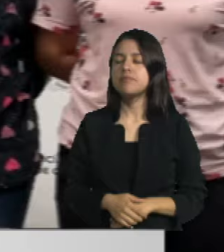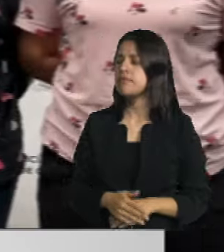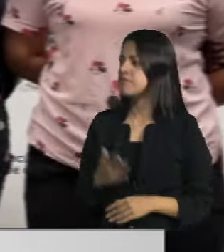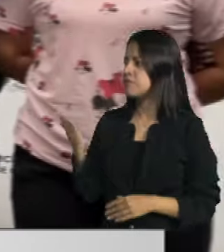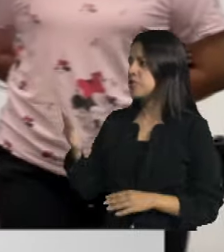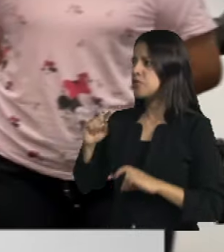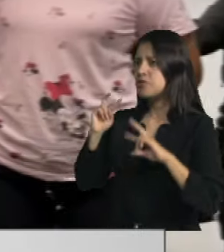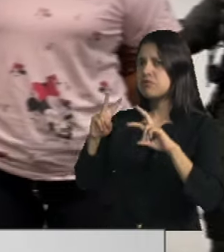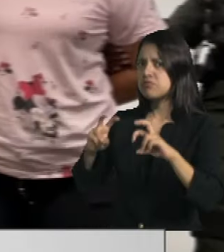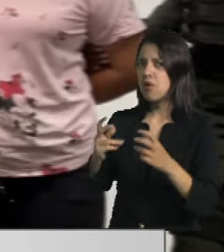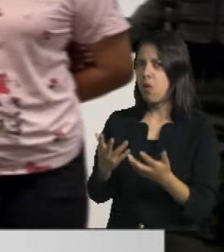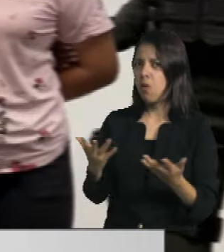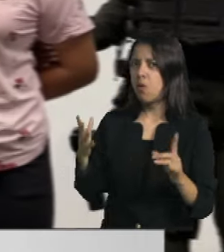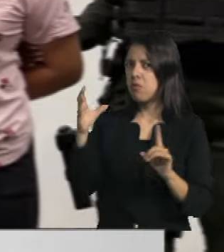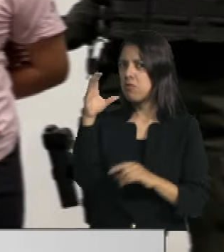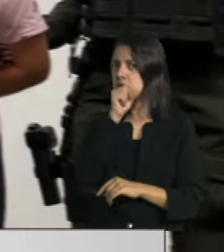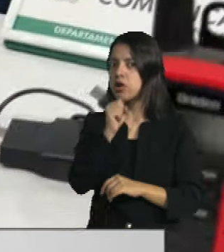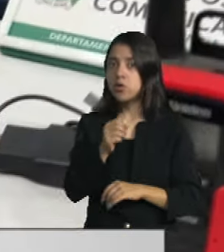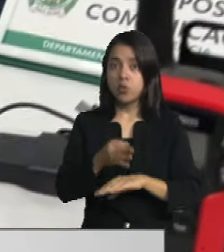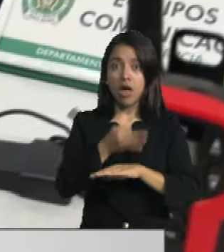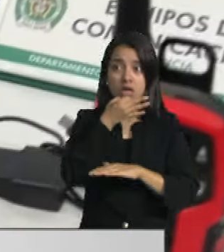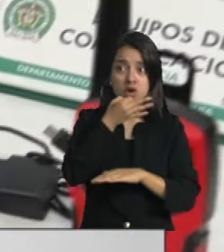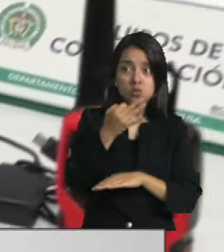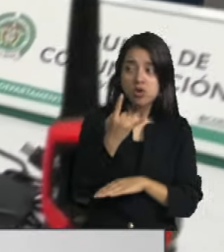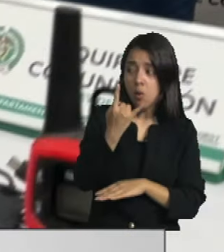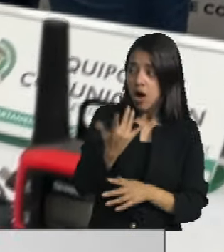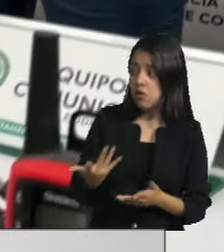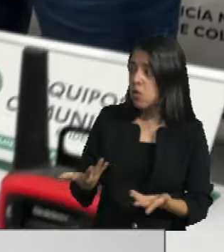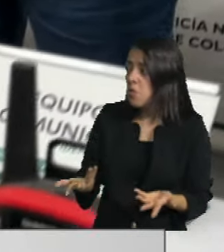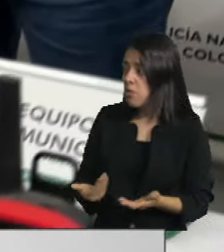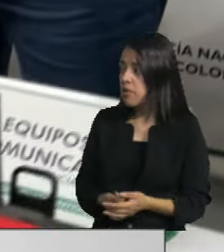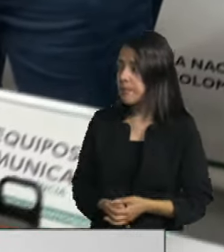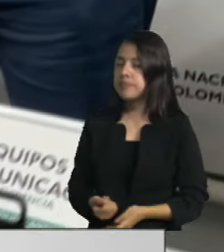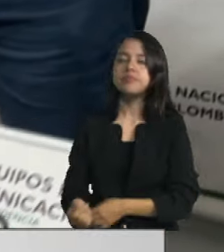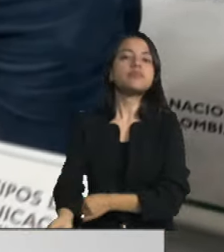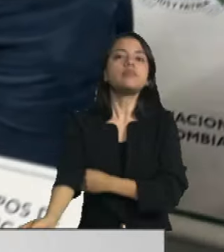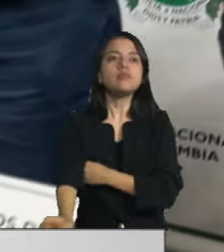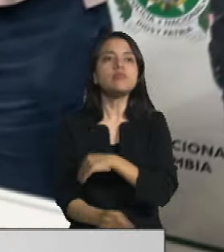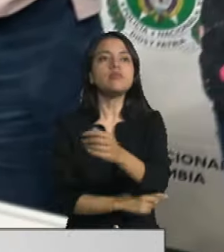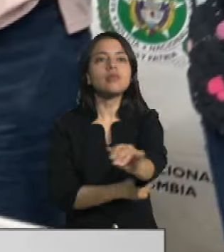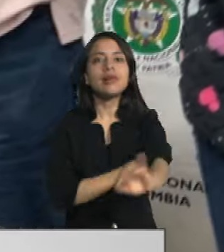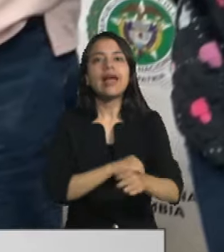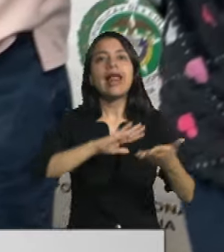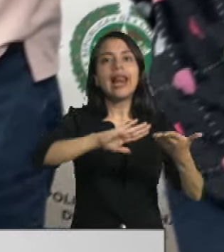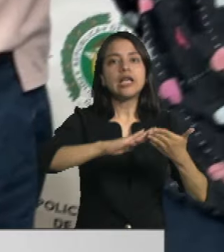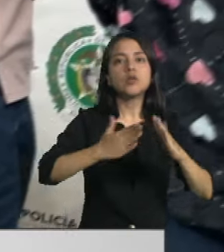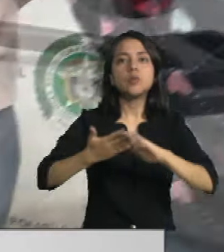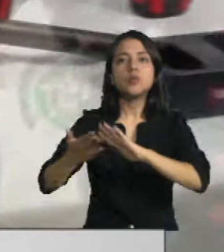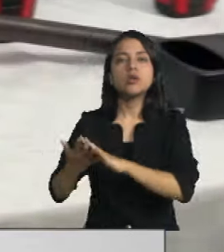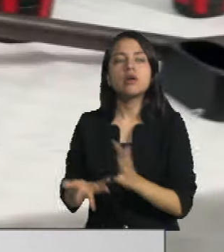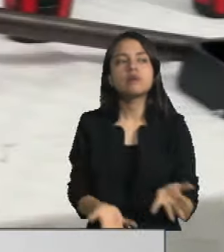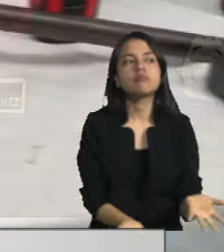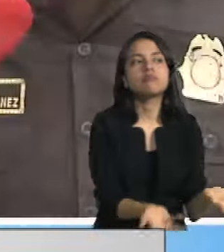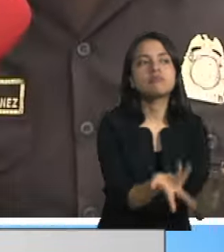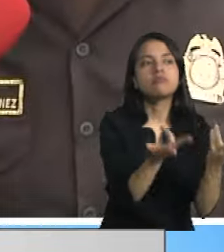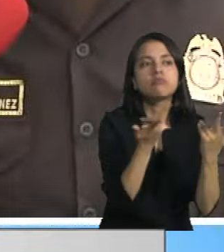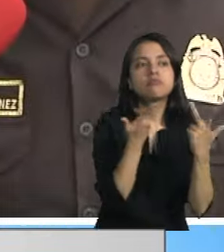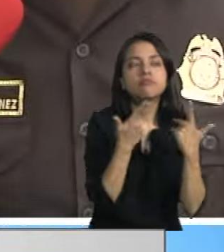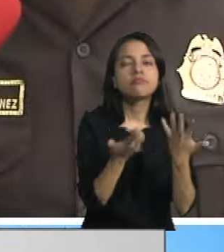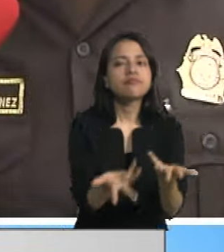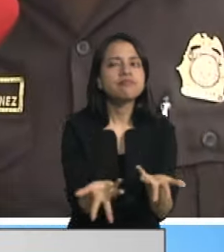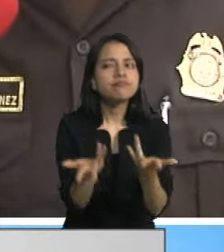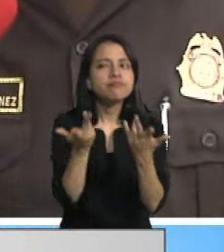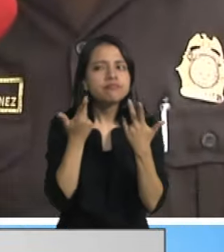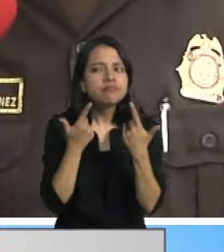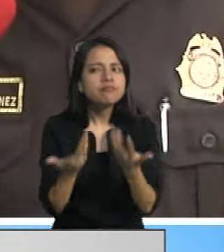llegar a estas mujeres, coronel? ¿Hubo denuncias oportunas? Bueno, escuchamos las comunidades, eso es lo primero que queremos indicar. Se escucha en las